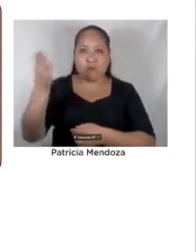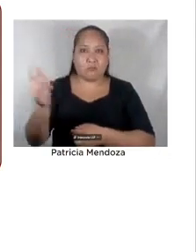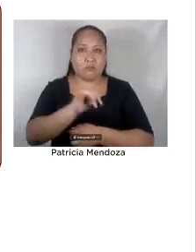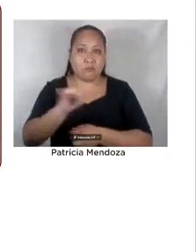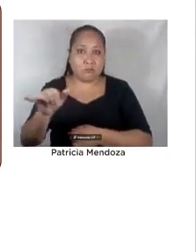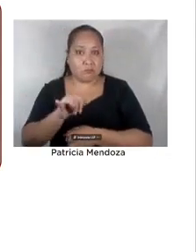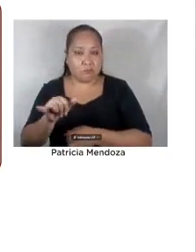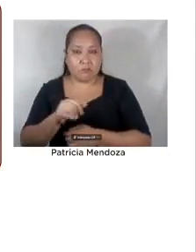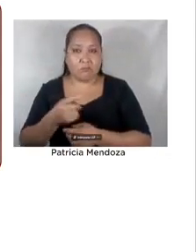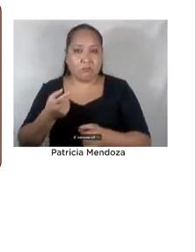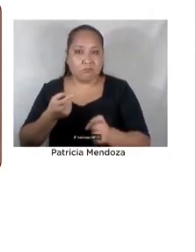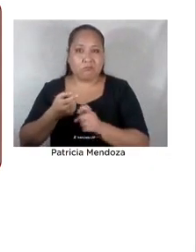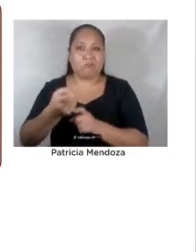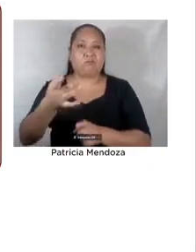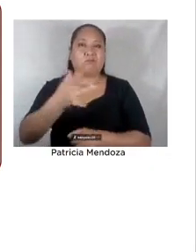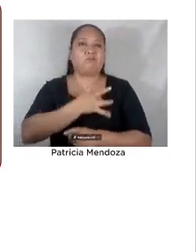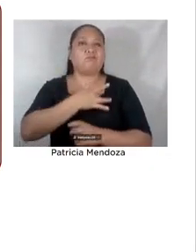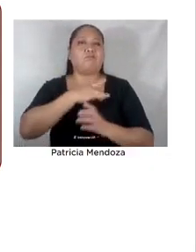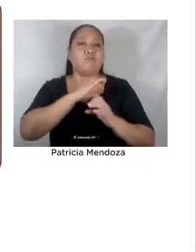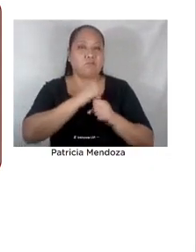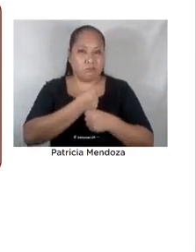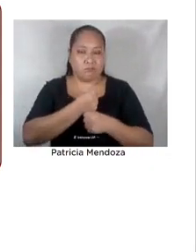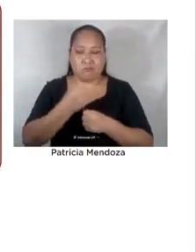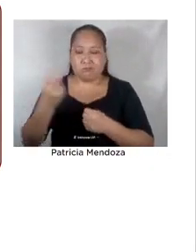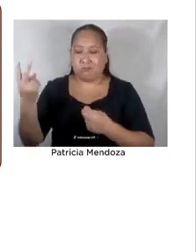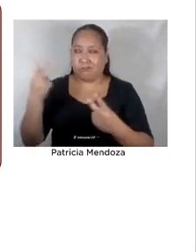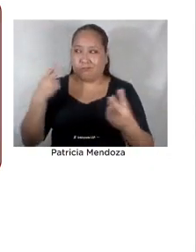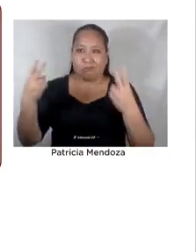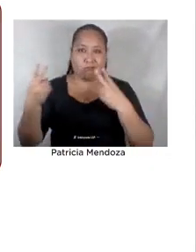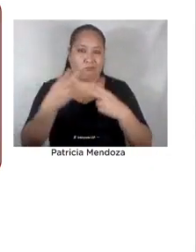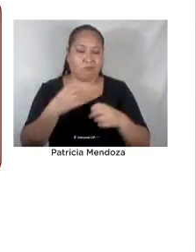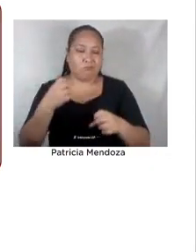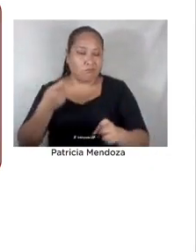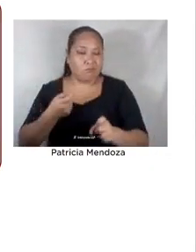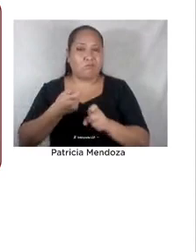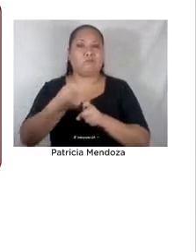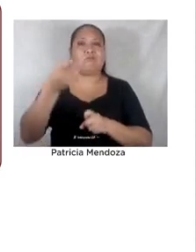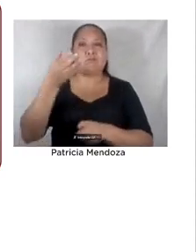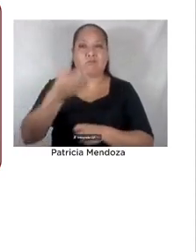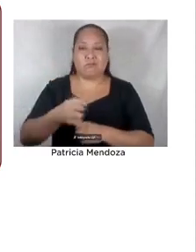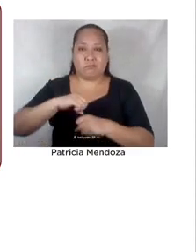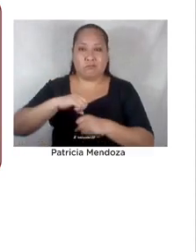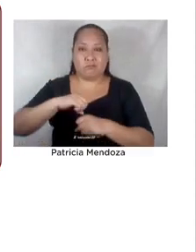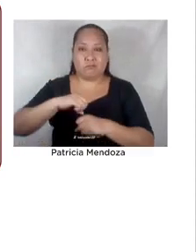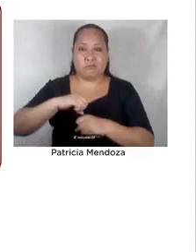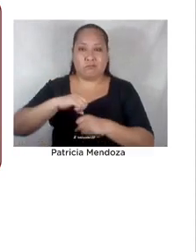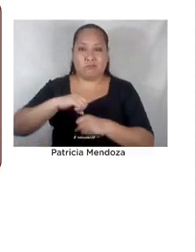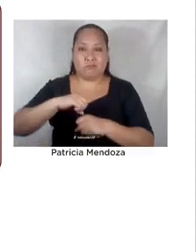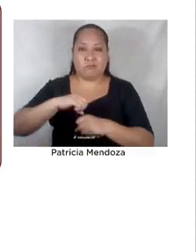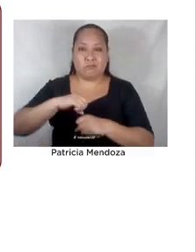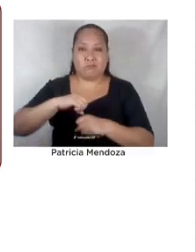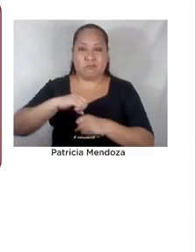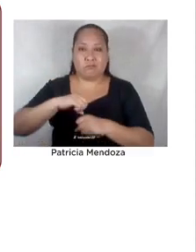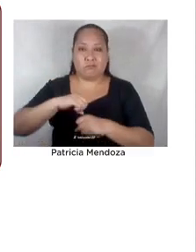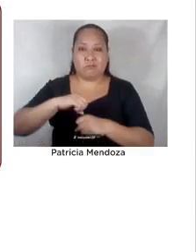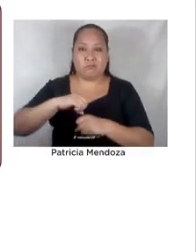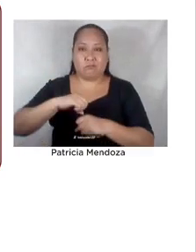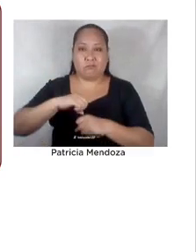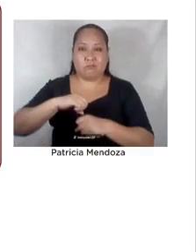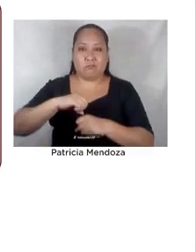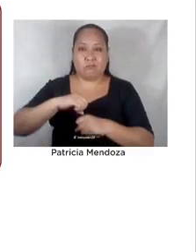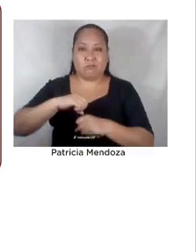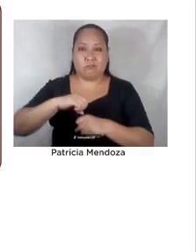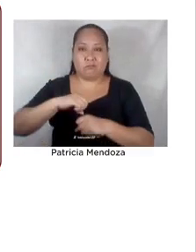línea. Nos hemos visto y nos seguimos viendo afectados por este contexto. Y les hemos compartido un poco algunas de las cosas que hemos